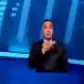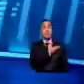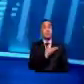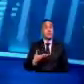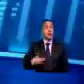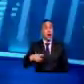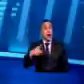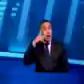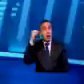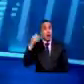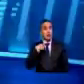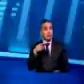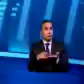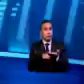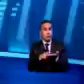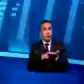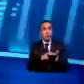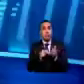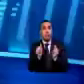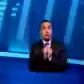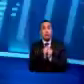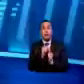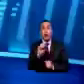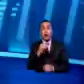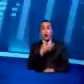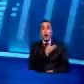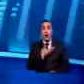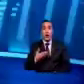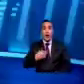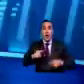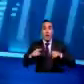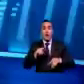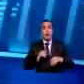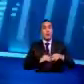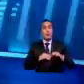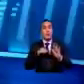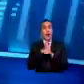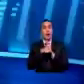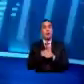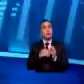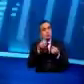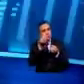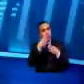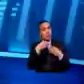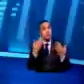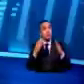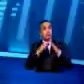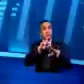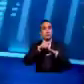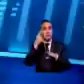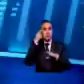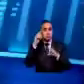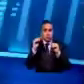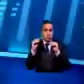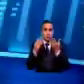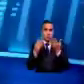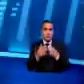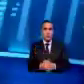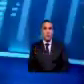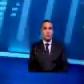guillermo lasso mantuvo una reunión con el titular de esa entidad financiera no se informa carenar o desde el palacio de gobierno